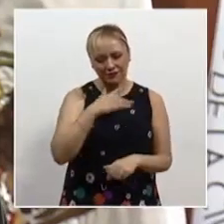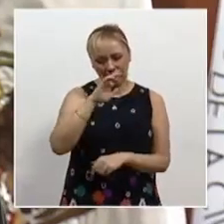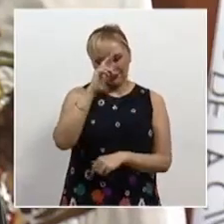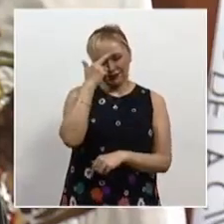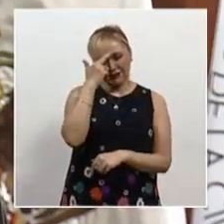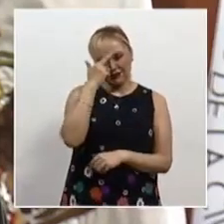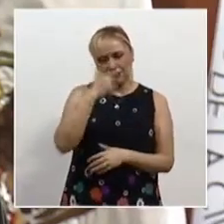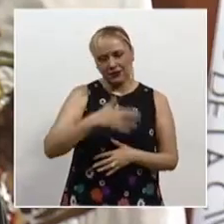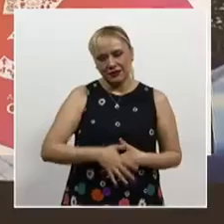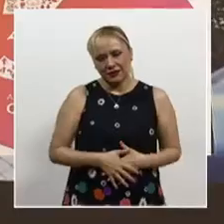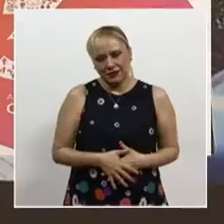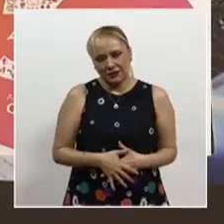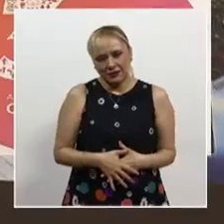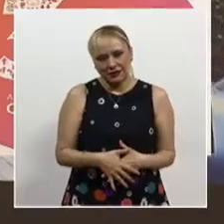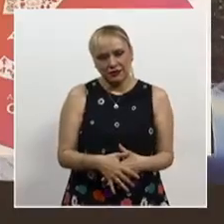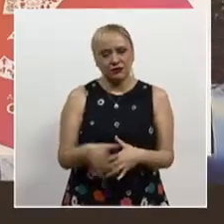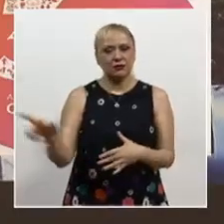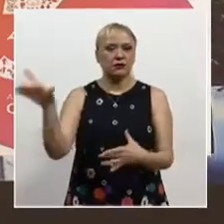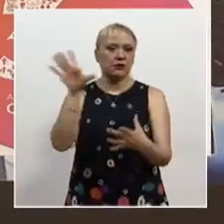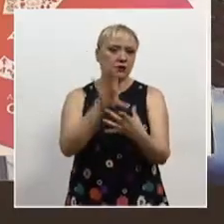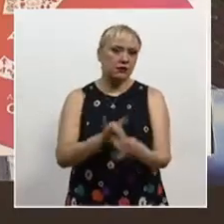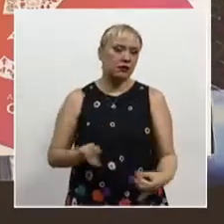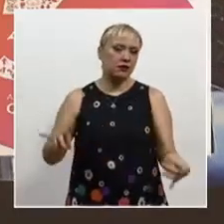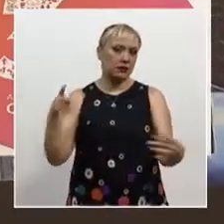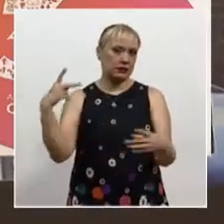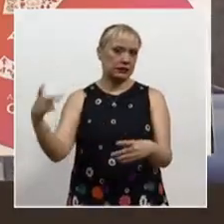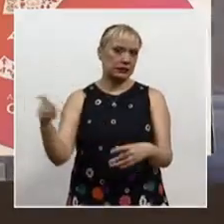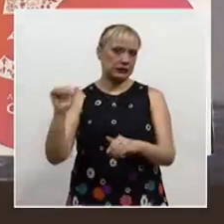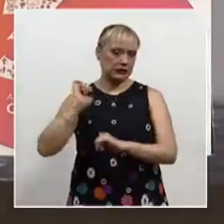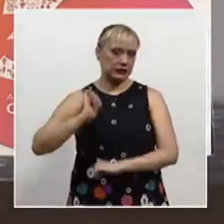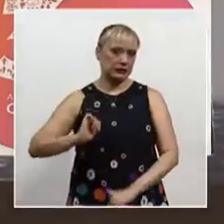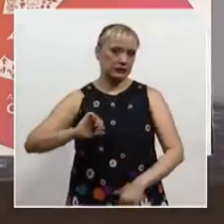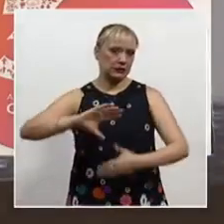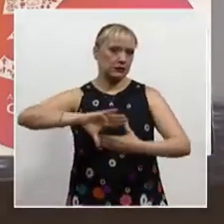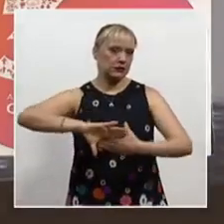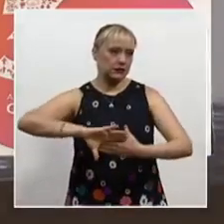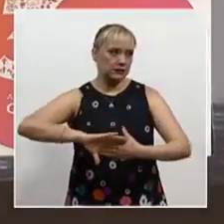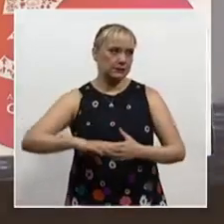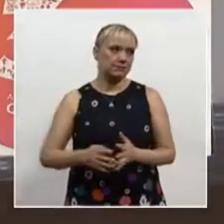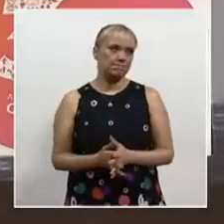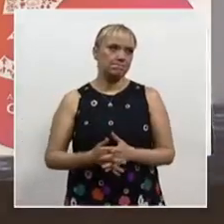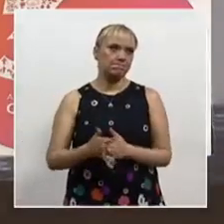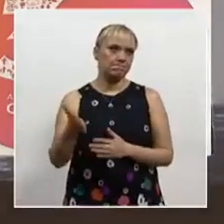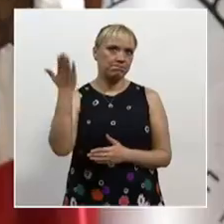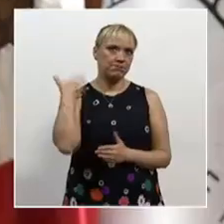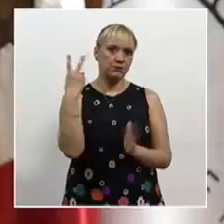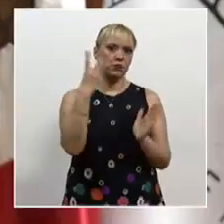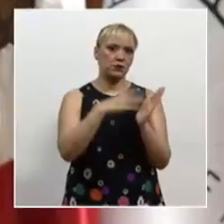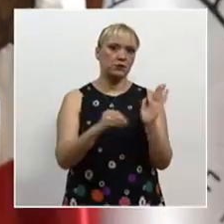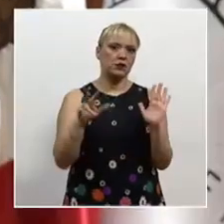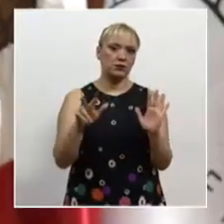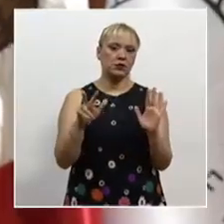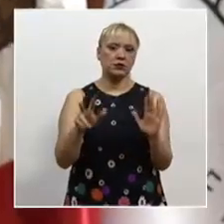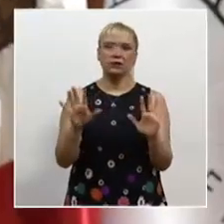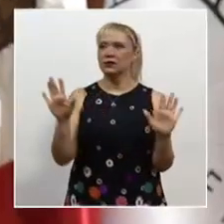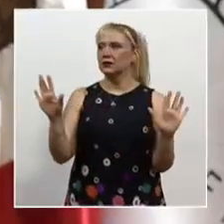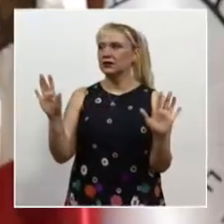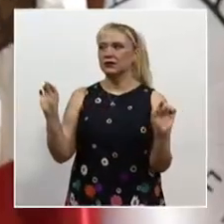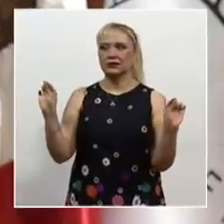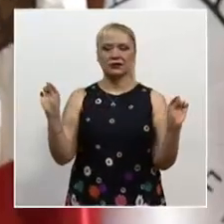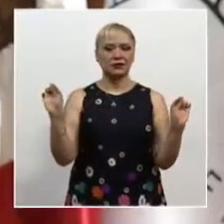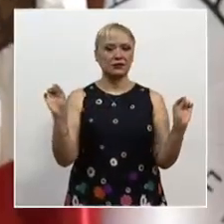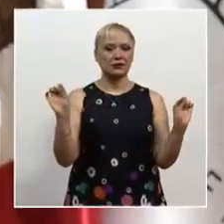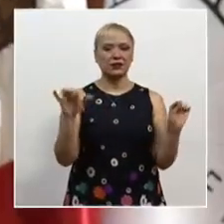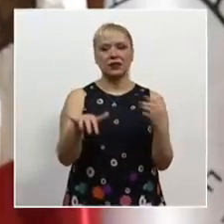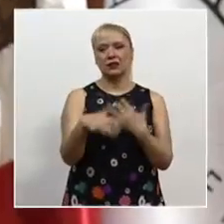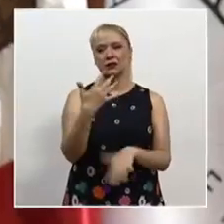parte del tercer visitador de esta comisión de lo ocurrido en aquel 2018 y se tuvo que interrumpir por un periodo